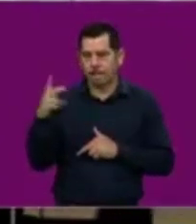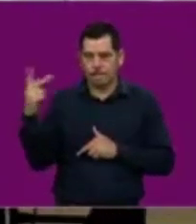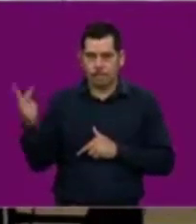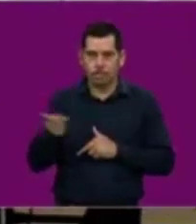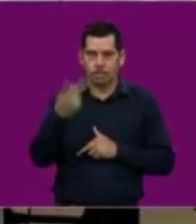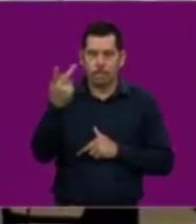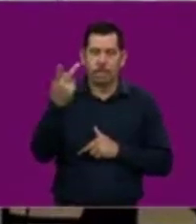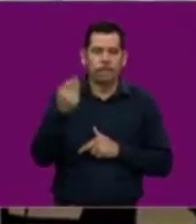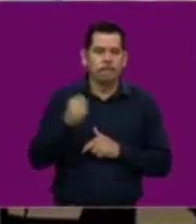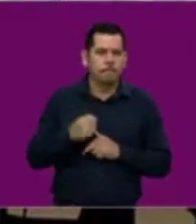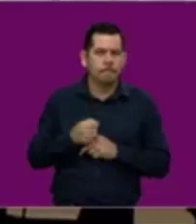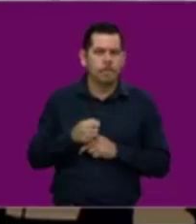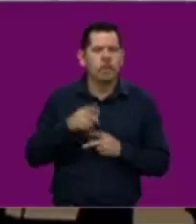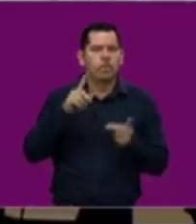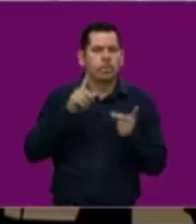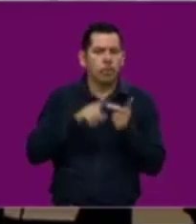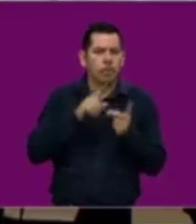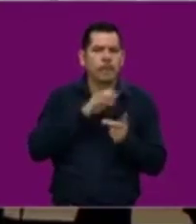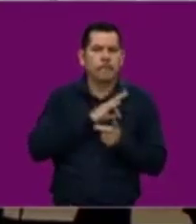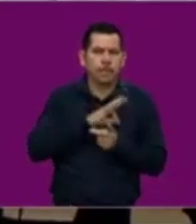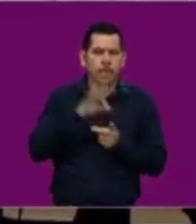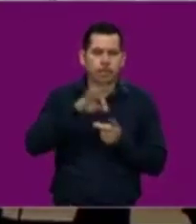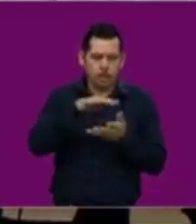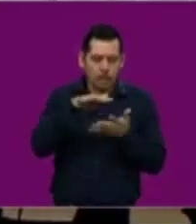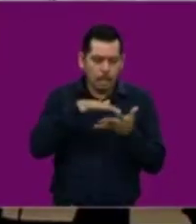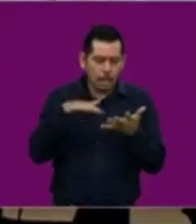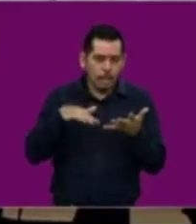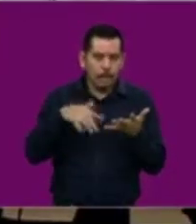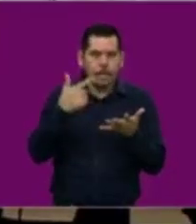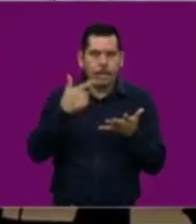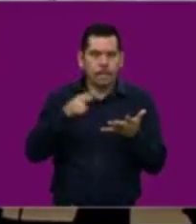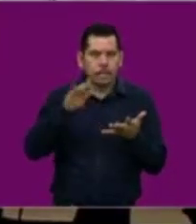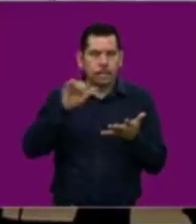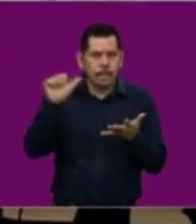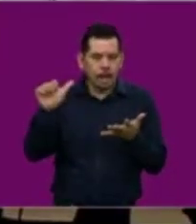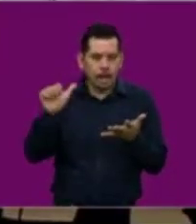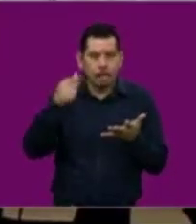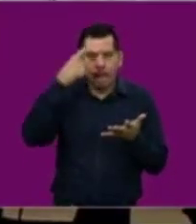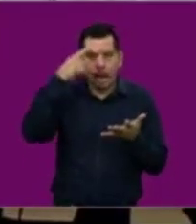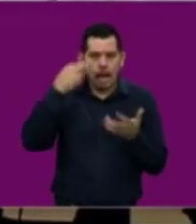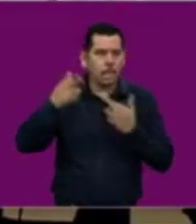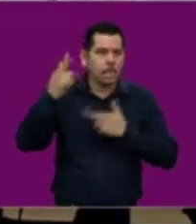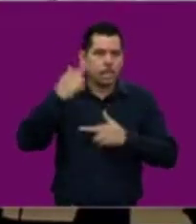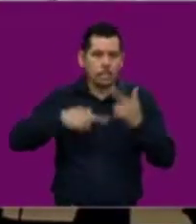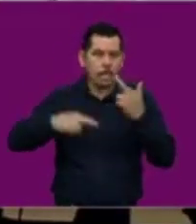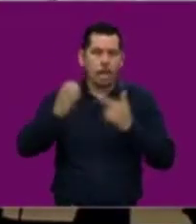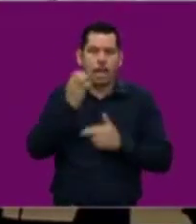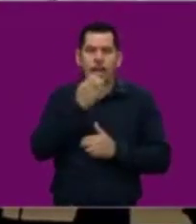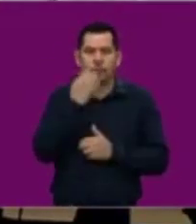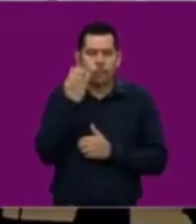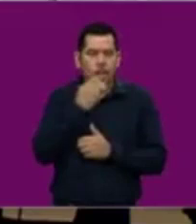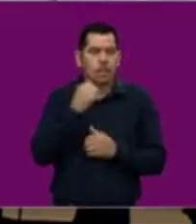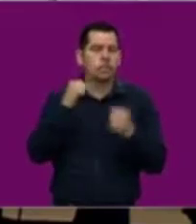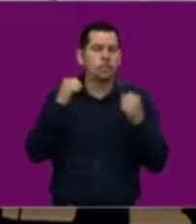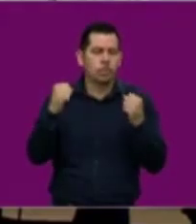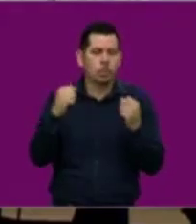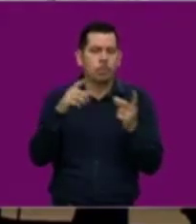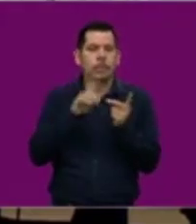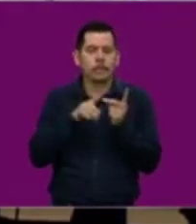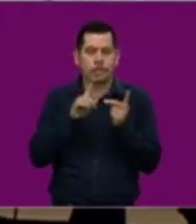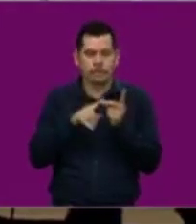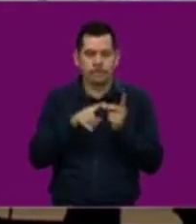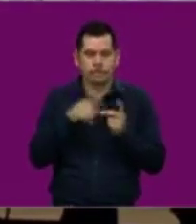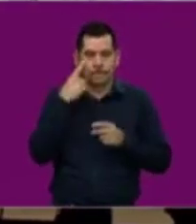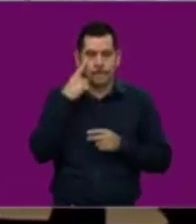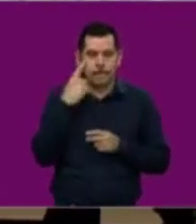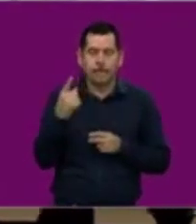la guía o protocolo que se seguirá para un regreso a clases seguras en la página del